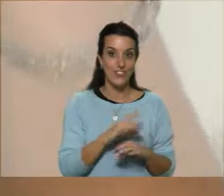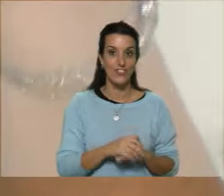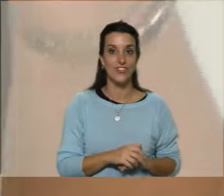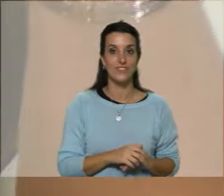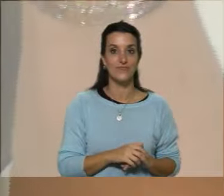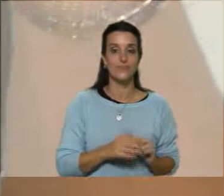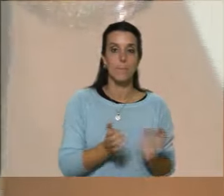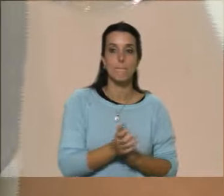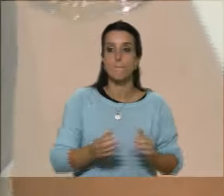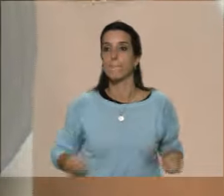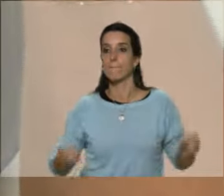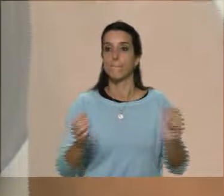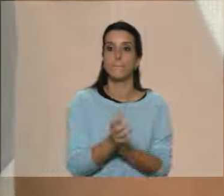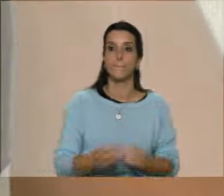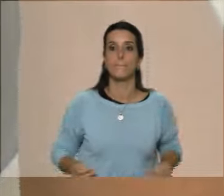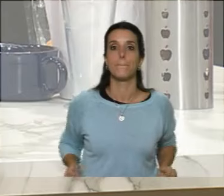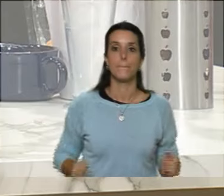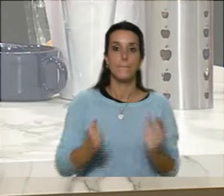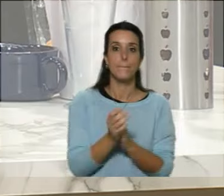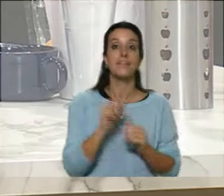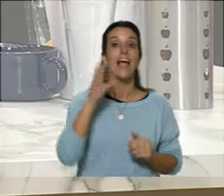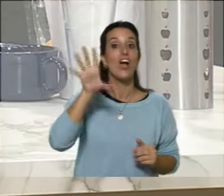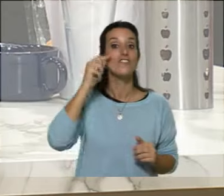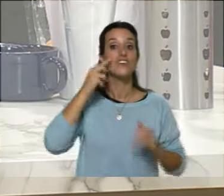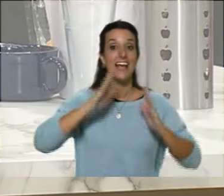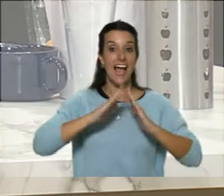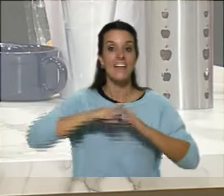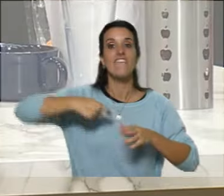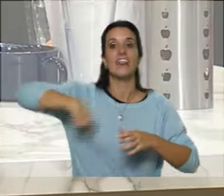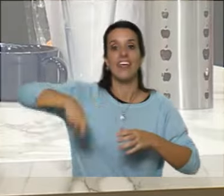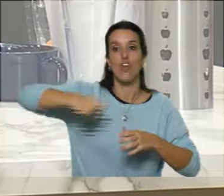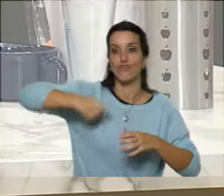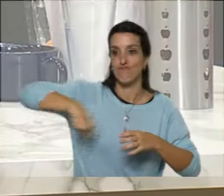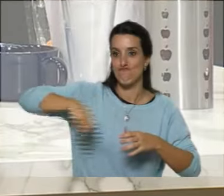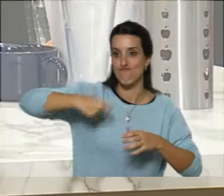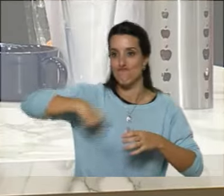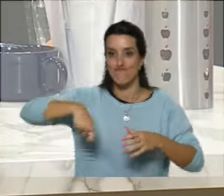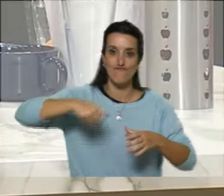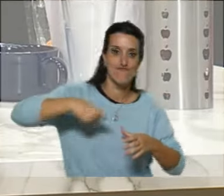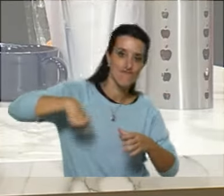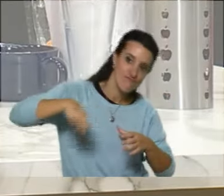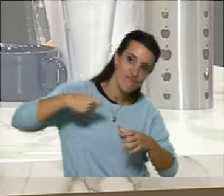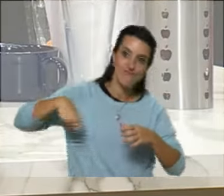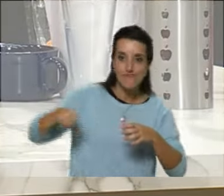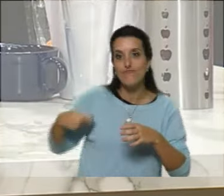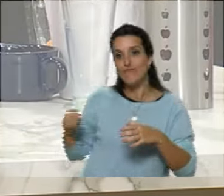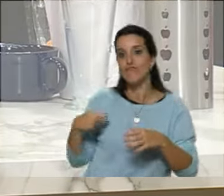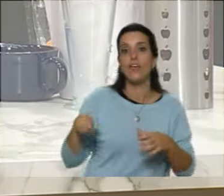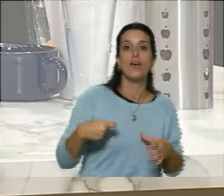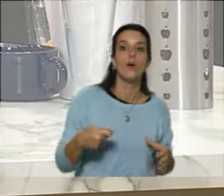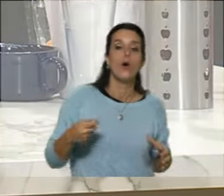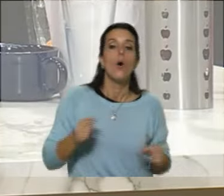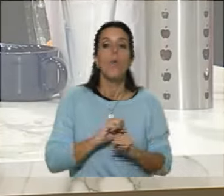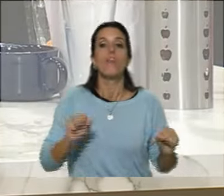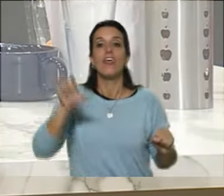a para que ahí baja todo. Acordate vos en casa, dale un poquito más de batido. ¿Está? Vamos a dejar esto acá. ¿Me